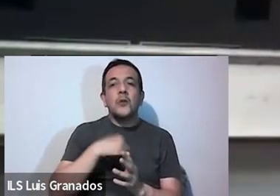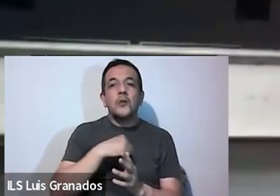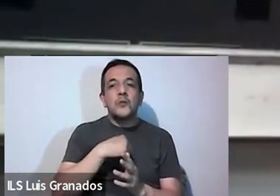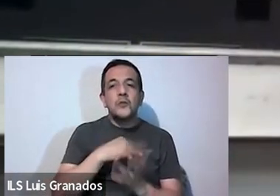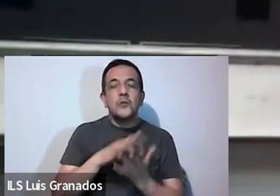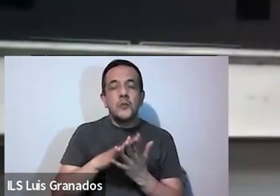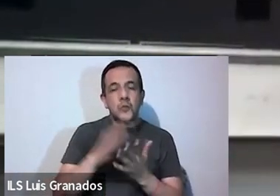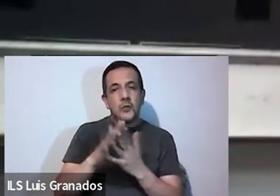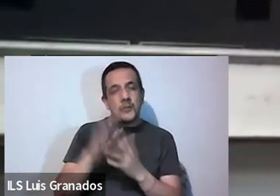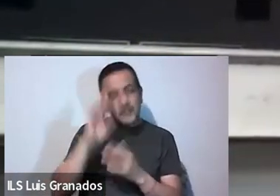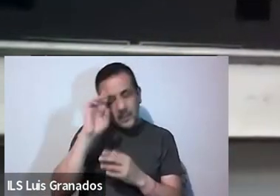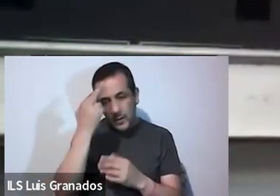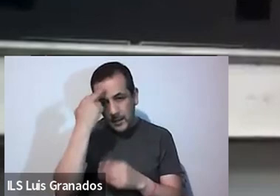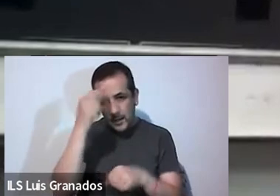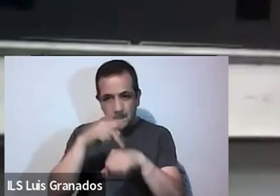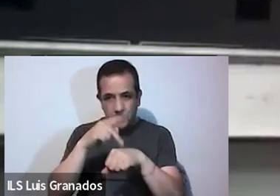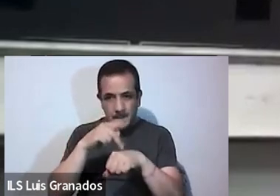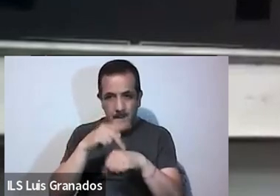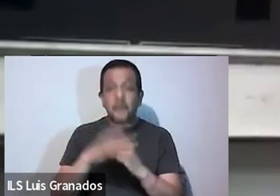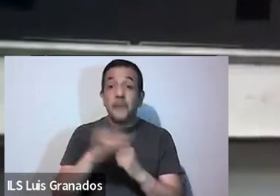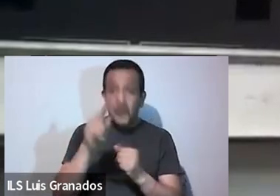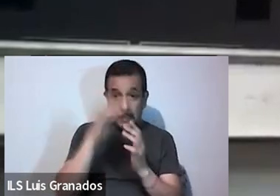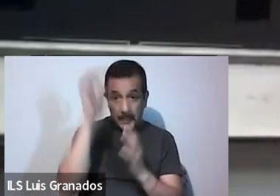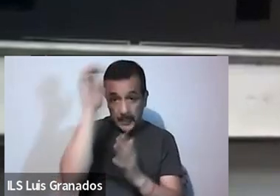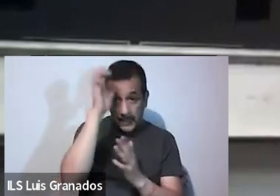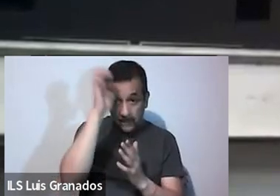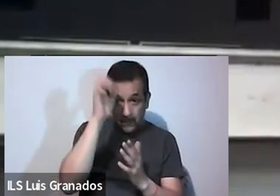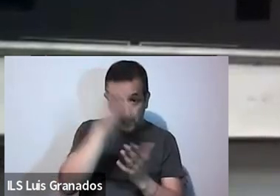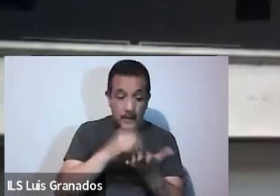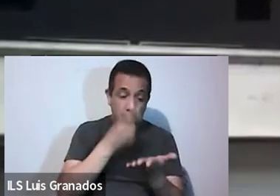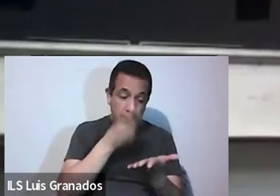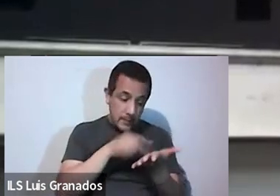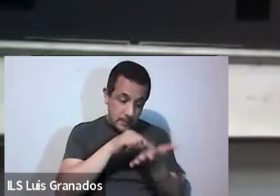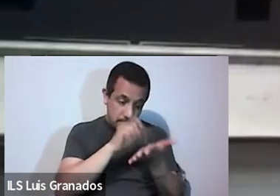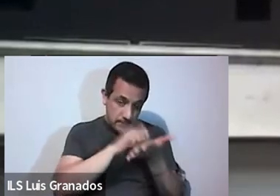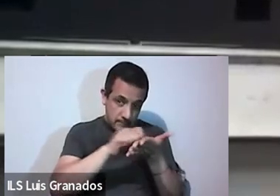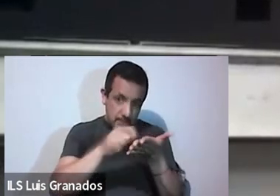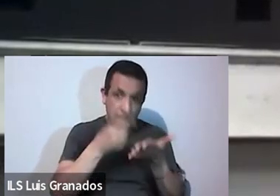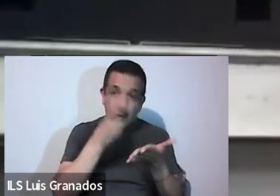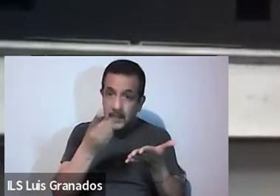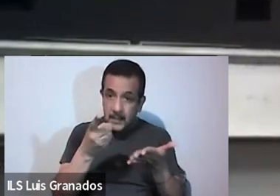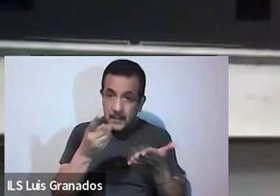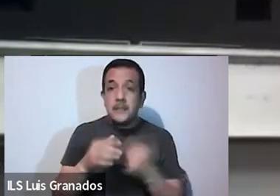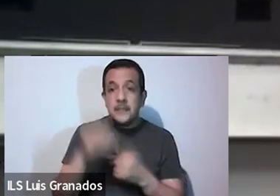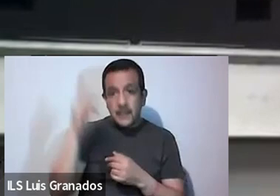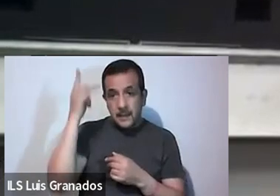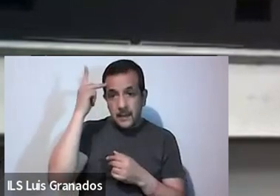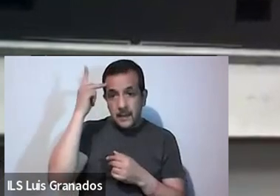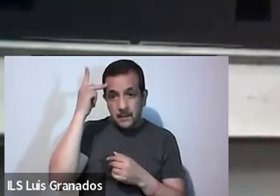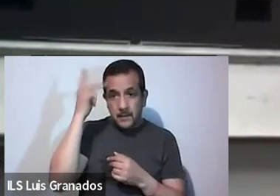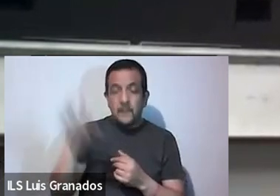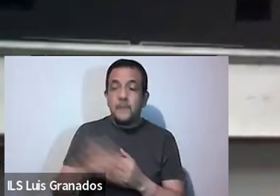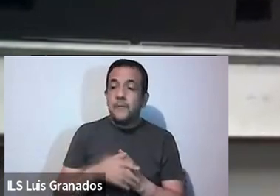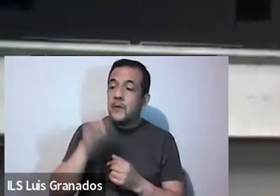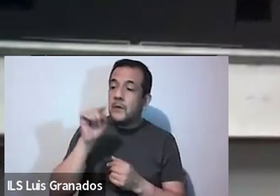piedra. Hay una parte del Evangelio donde el Señor le dice estas palabras a Pedro. Pedro,